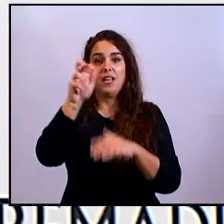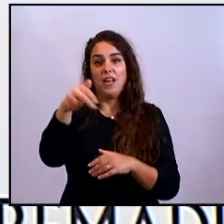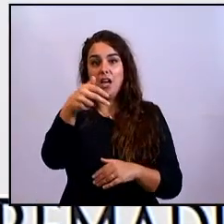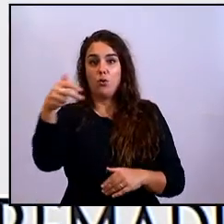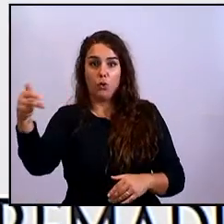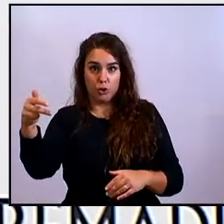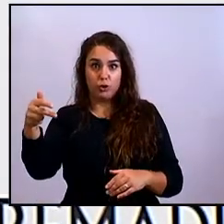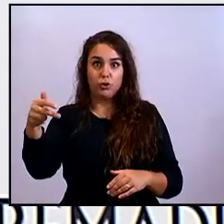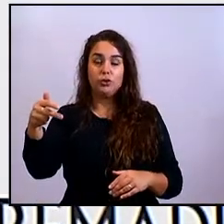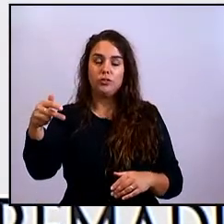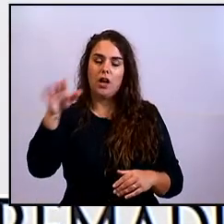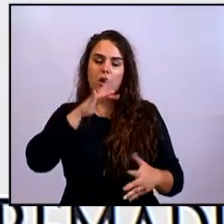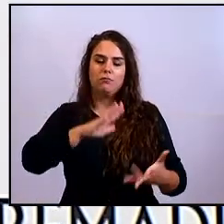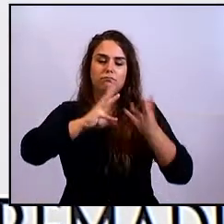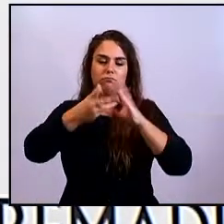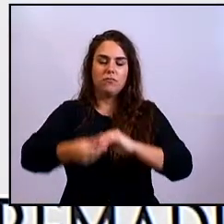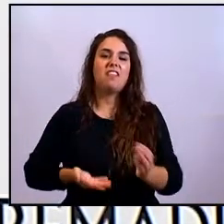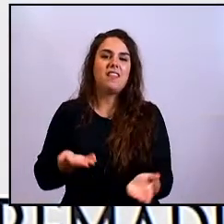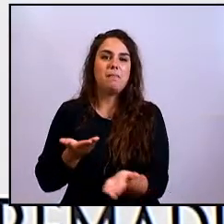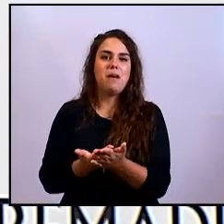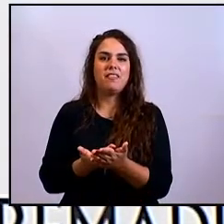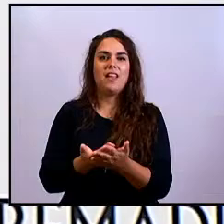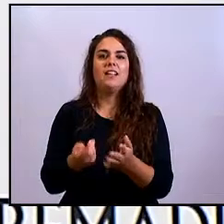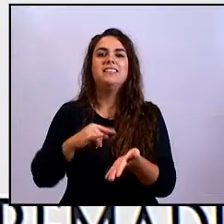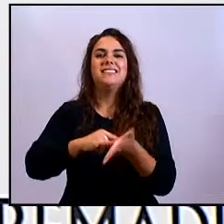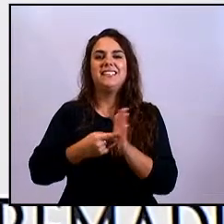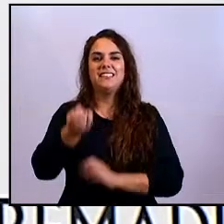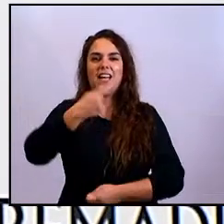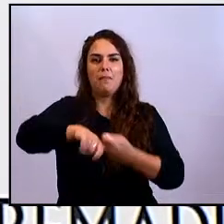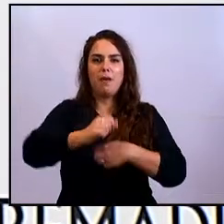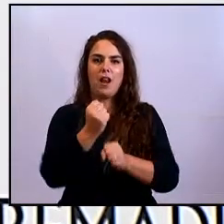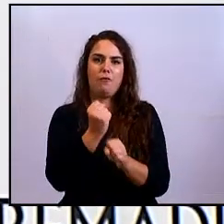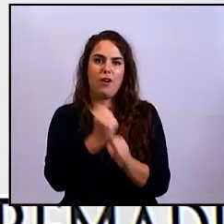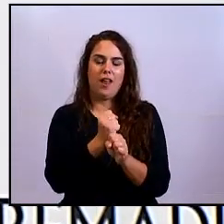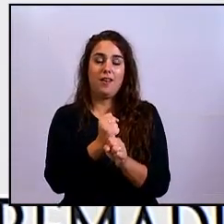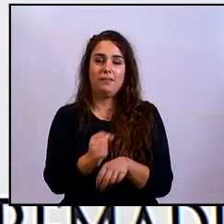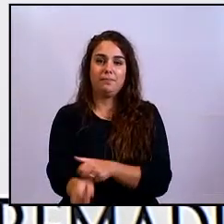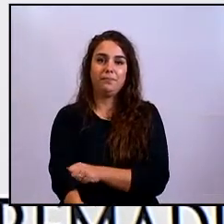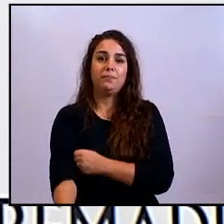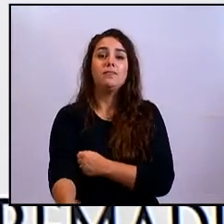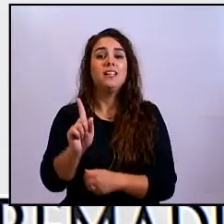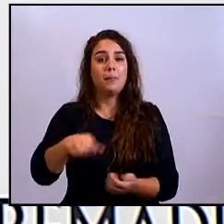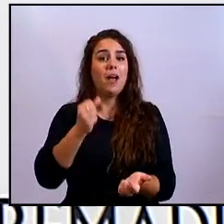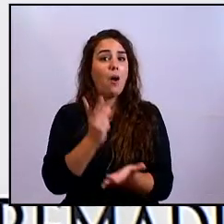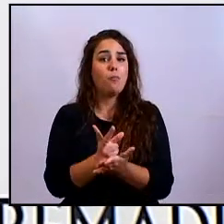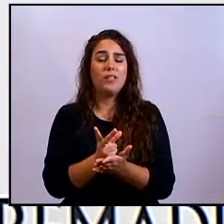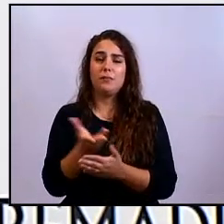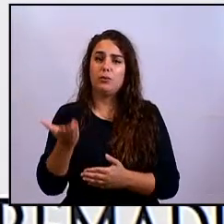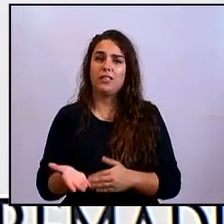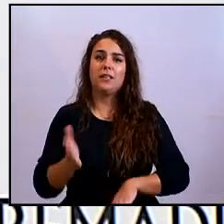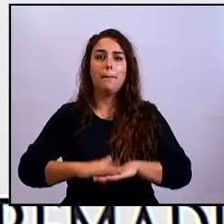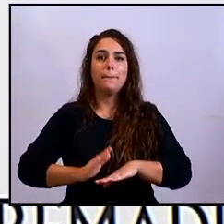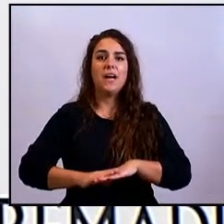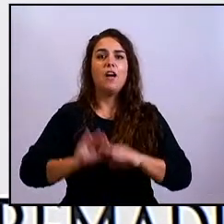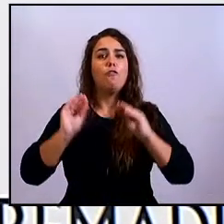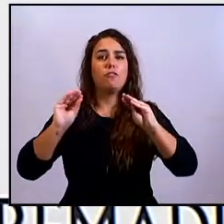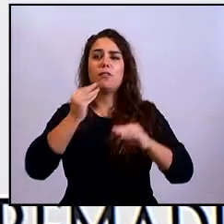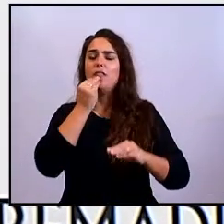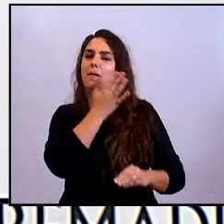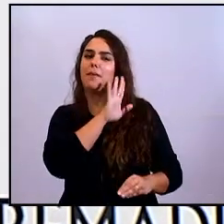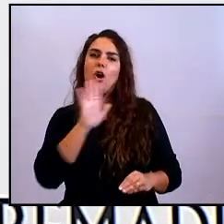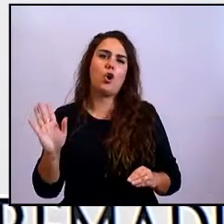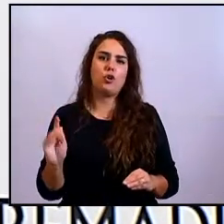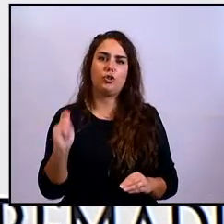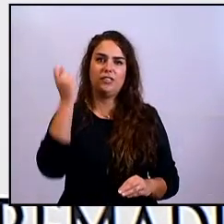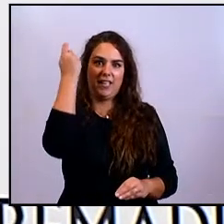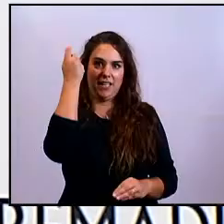que se va a adaptar a las demandas del mercado laboral. Y también en una clara apuesta por conseguir la mejor formación, la